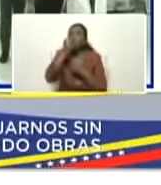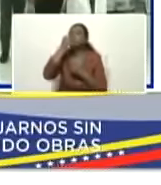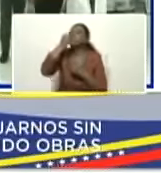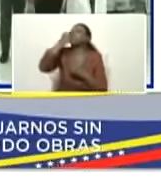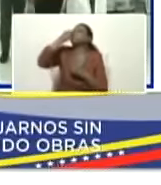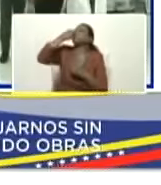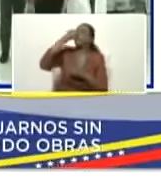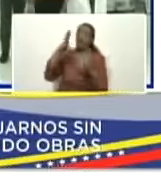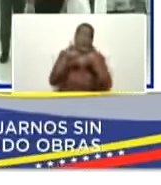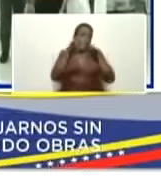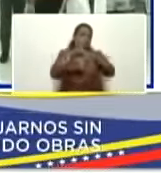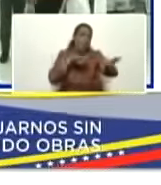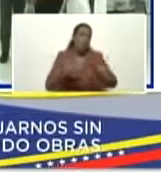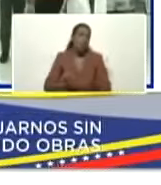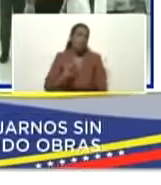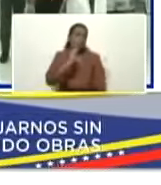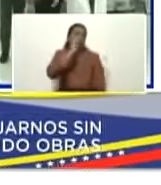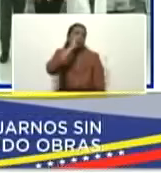Casi todo, pues.